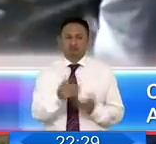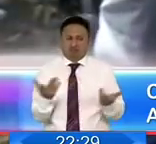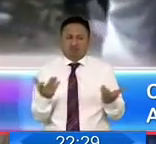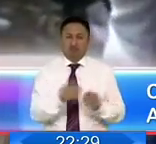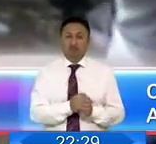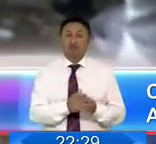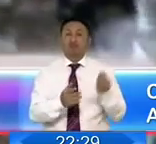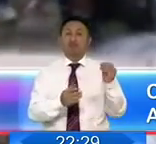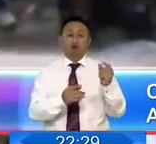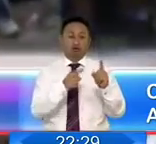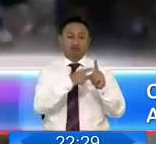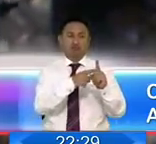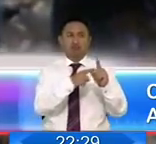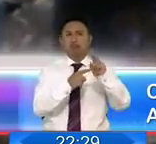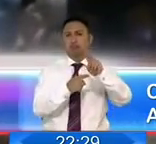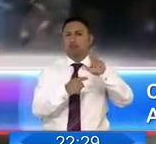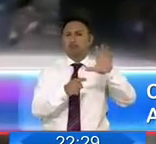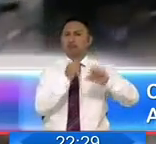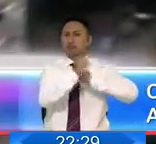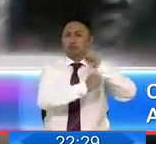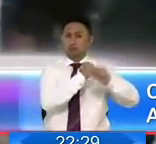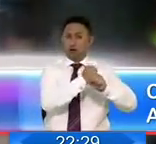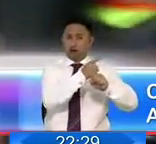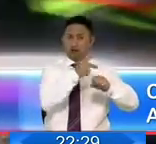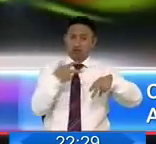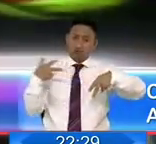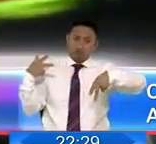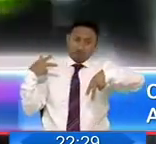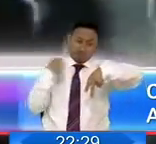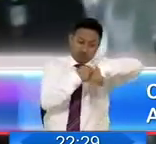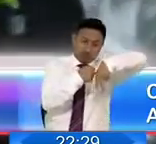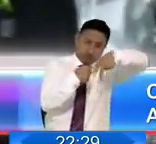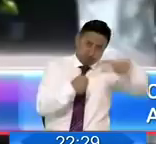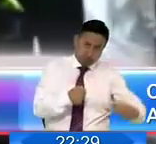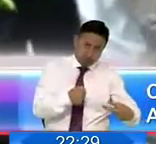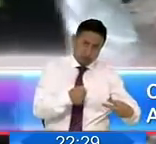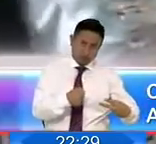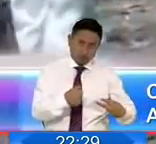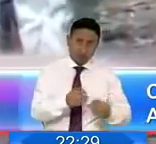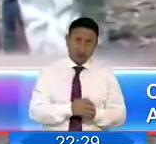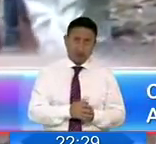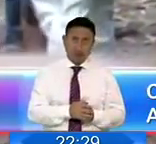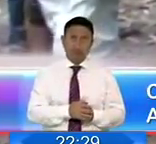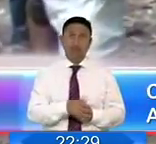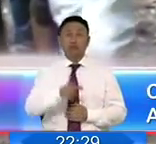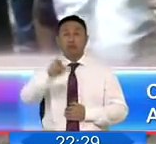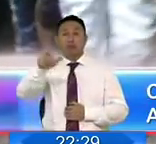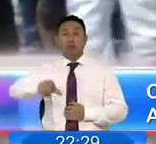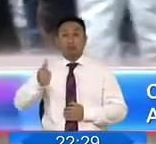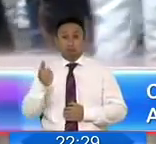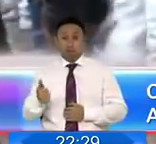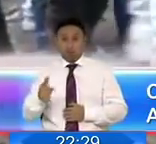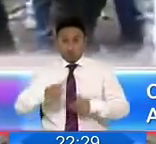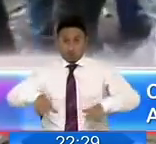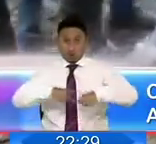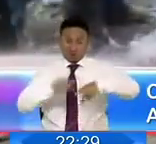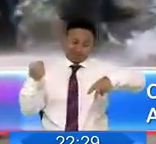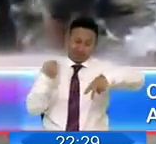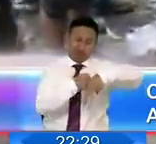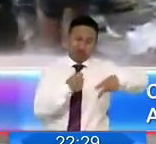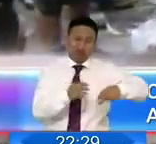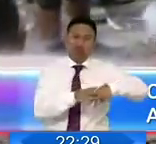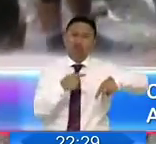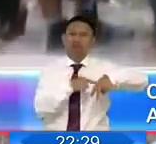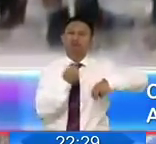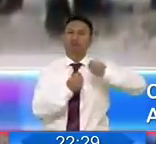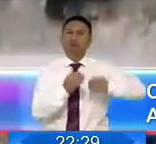joven de aproximadamente 25 años, tras ser atropellado supuestamente intempestivamente por un morador del sitio, murió. El joven se dedicaba